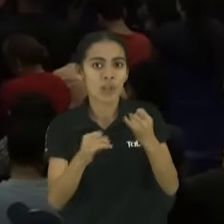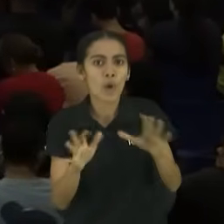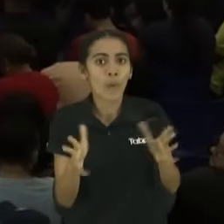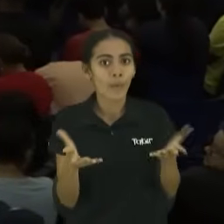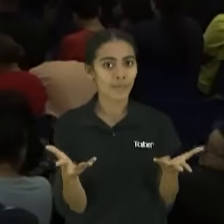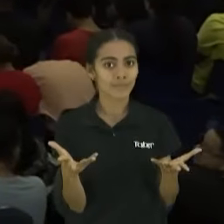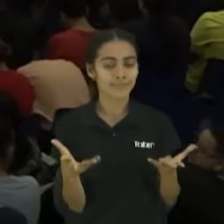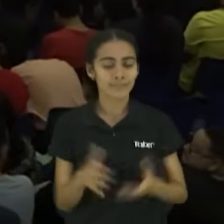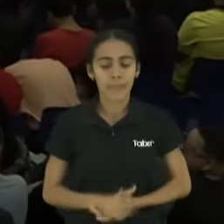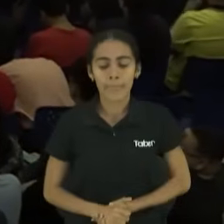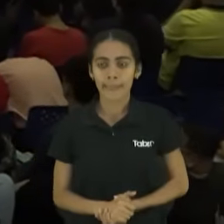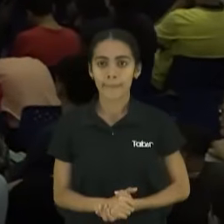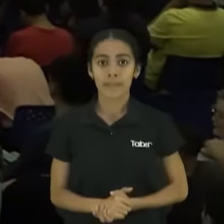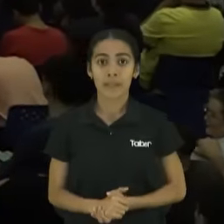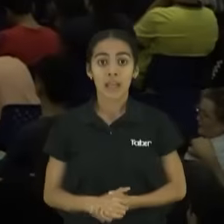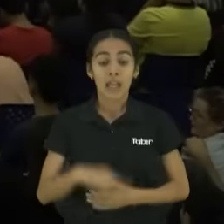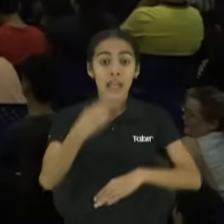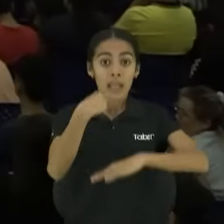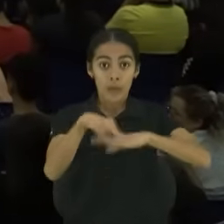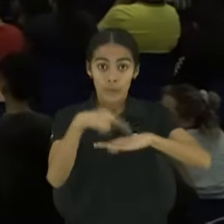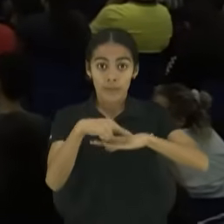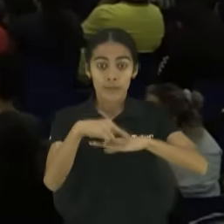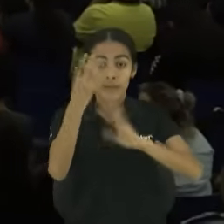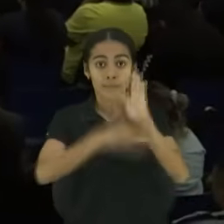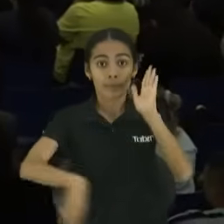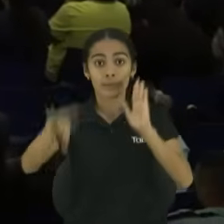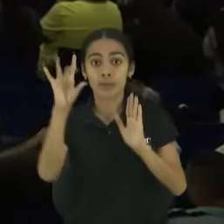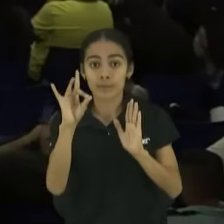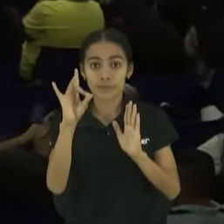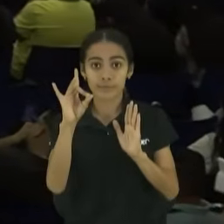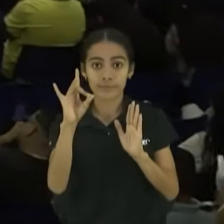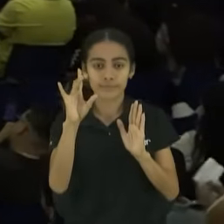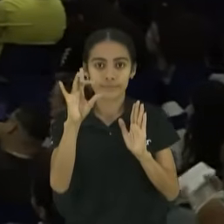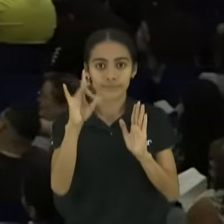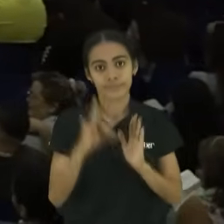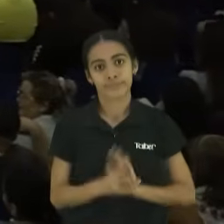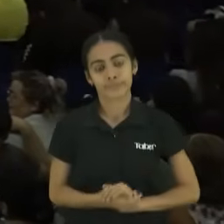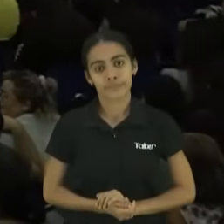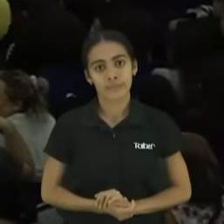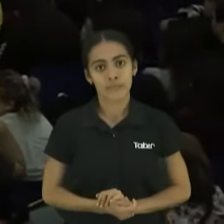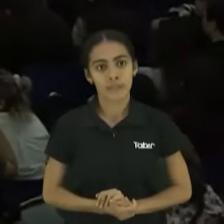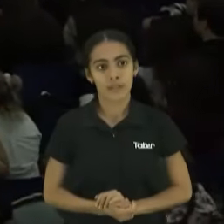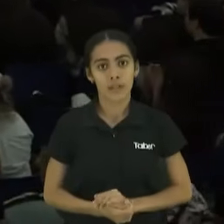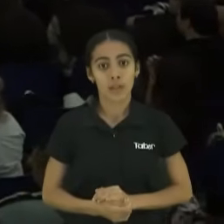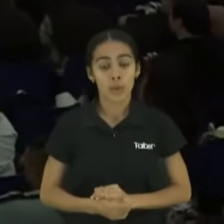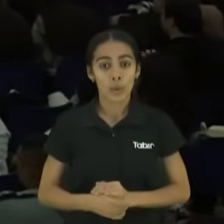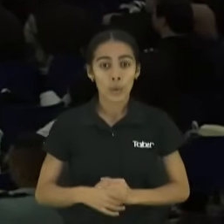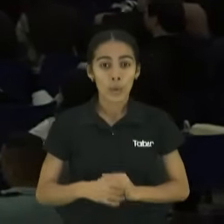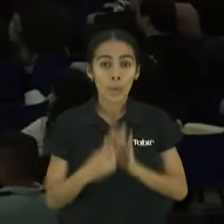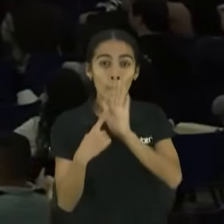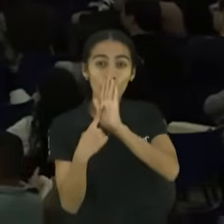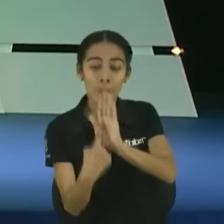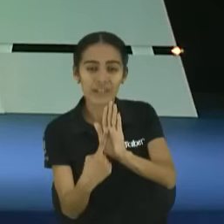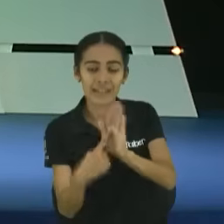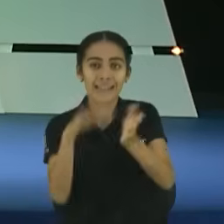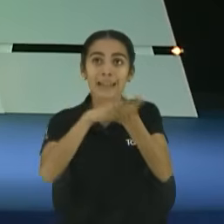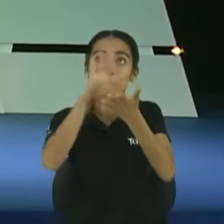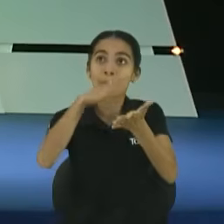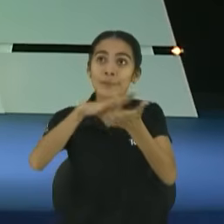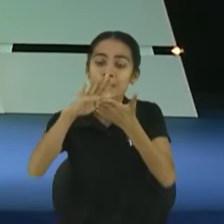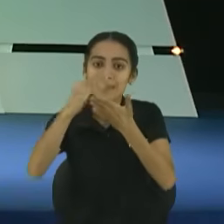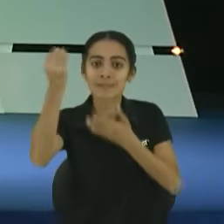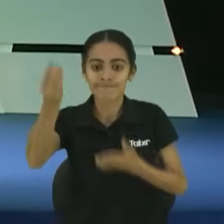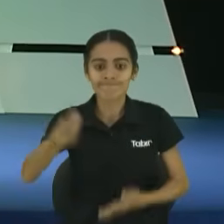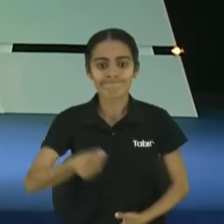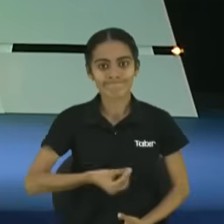del Señor en Romanos capítulo 8 nos está dando una muestra de lo que el Espíritu Santo hace en los creyentes. Y